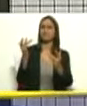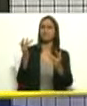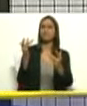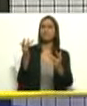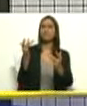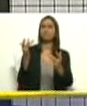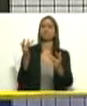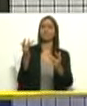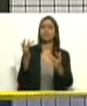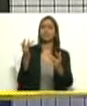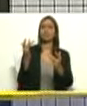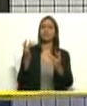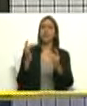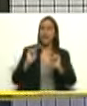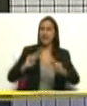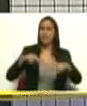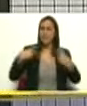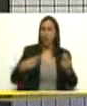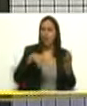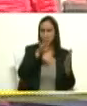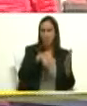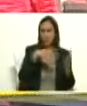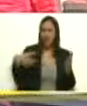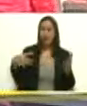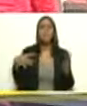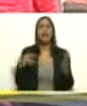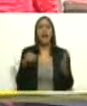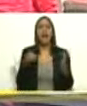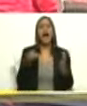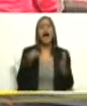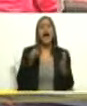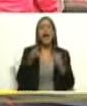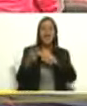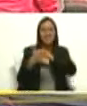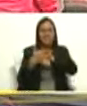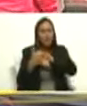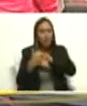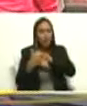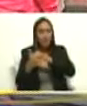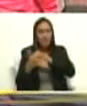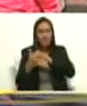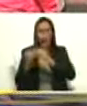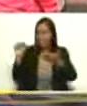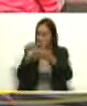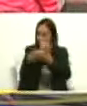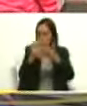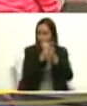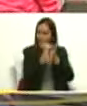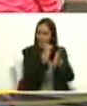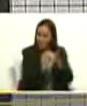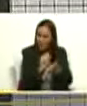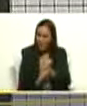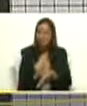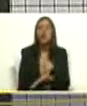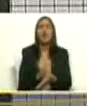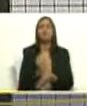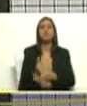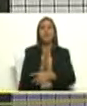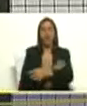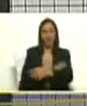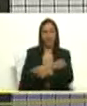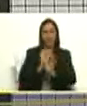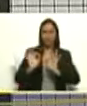resete el programa la tarjeta se prepararon las elecciones es